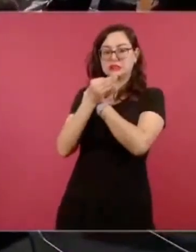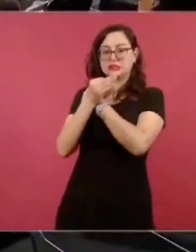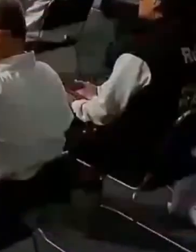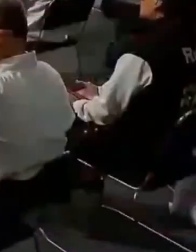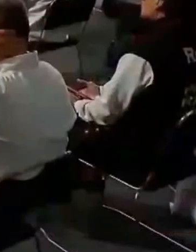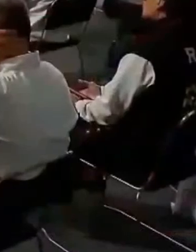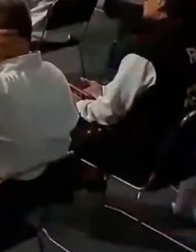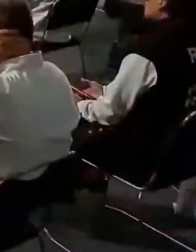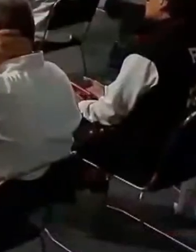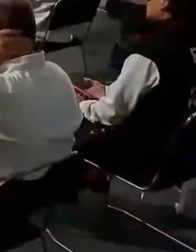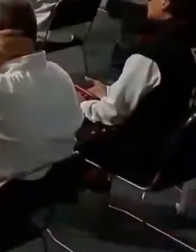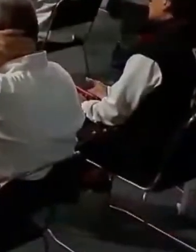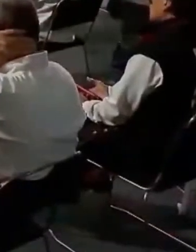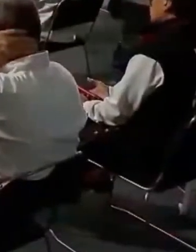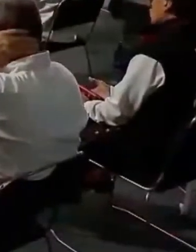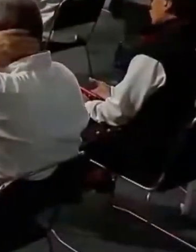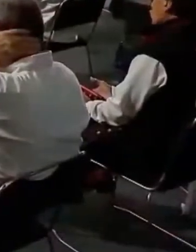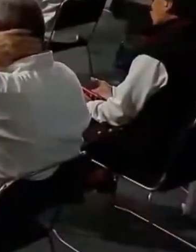cuando hay elecciones.